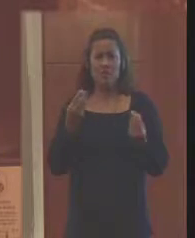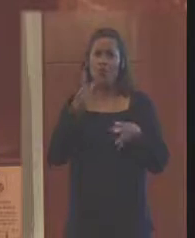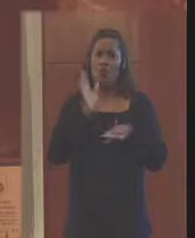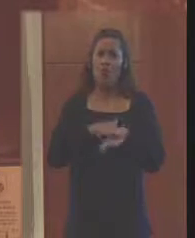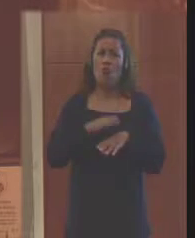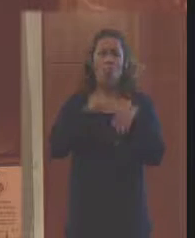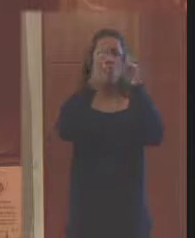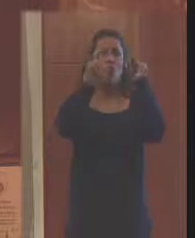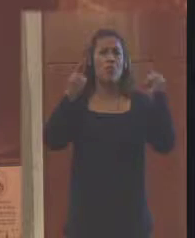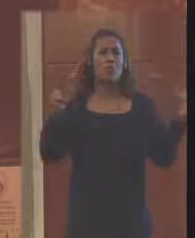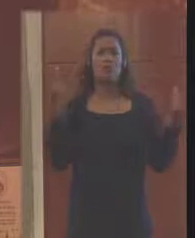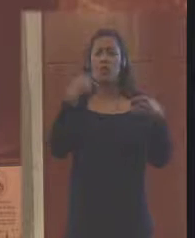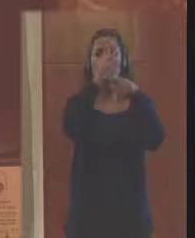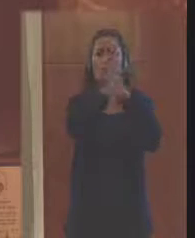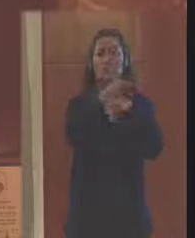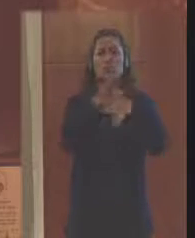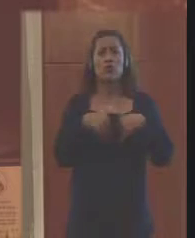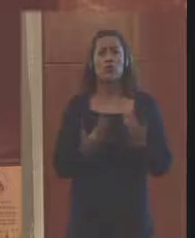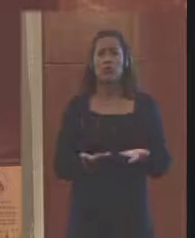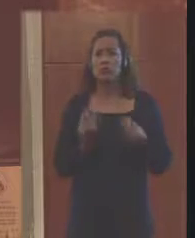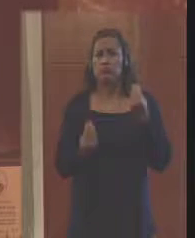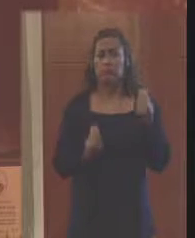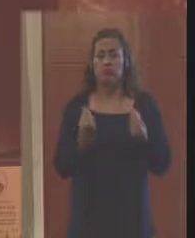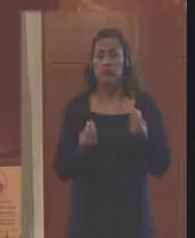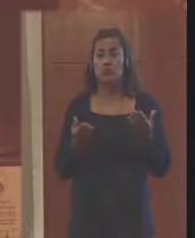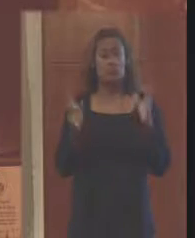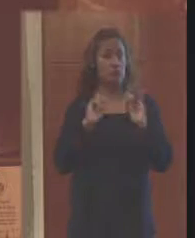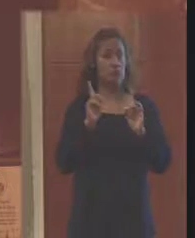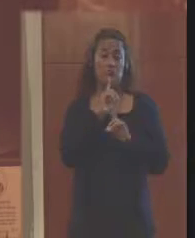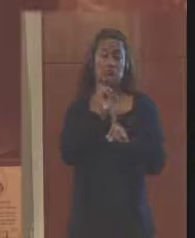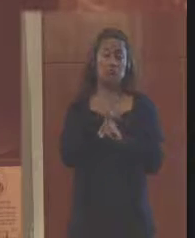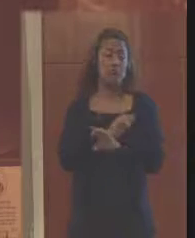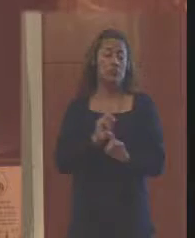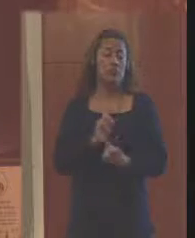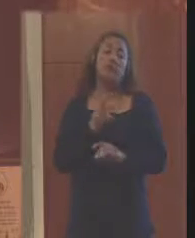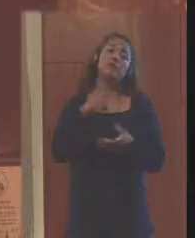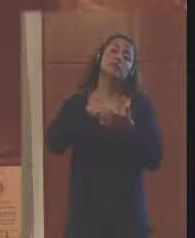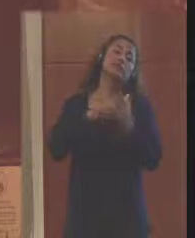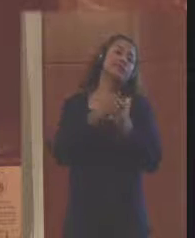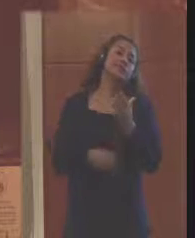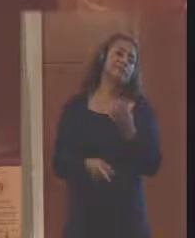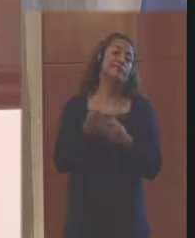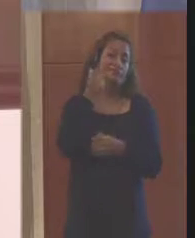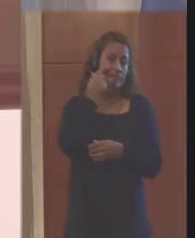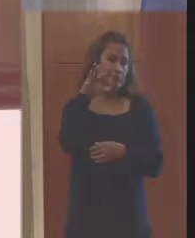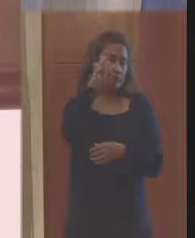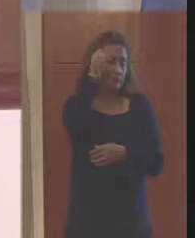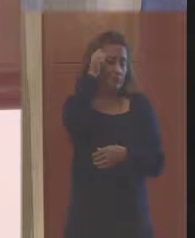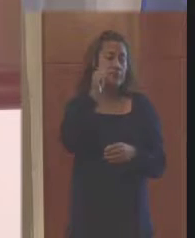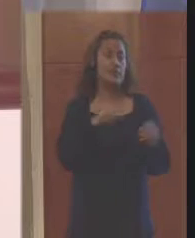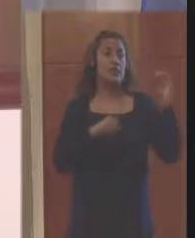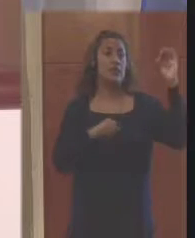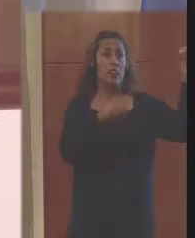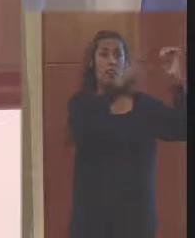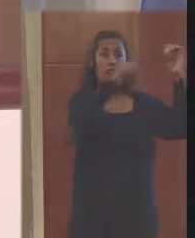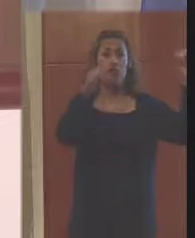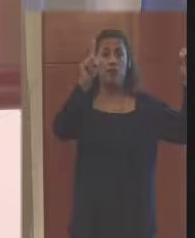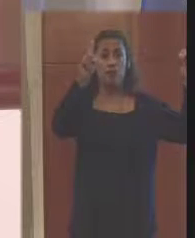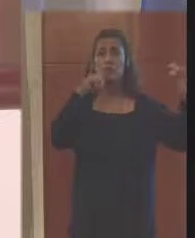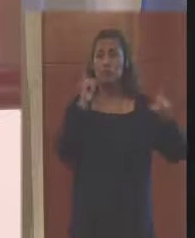evento, no importa el tipo de protección que tienen, pero no es verdad. La verdad es que sí, la severidad del evento no